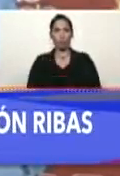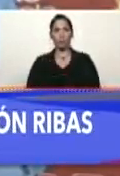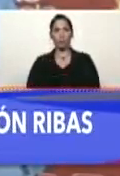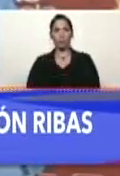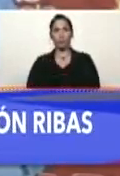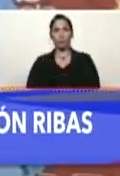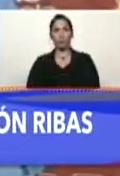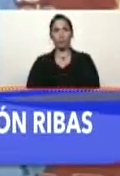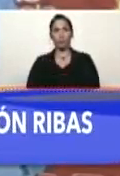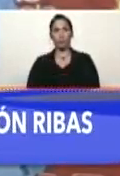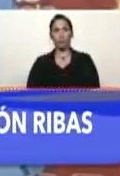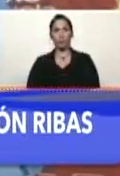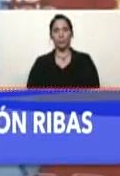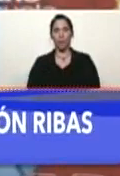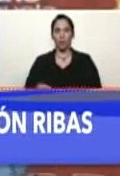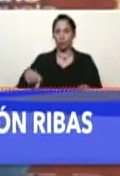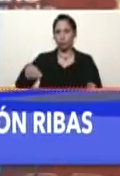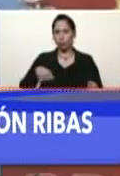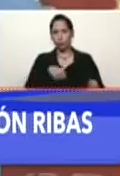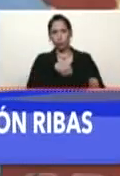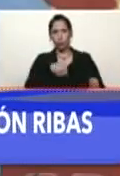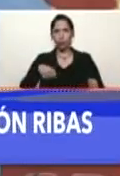Y estaba planchando.